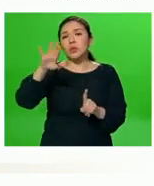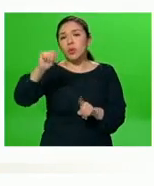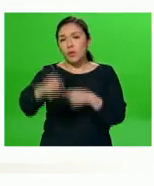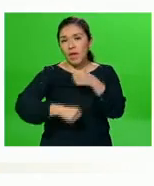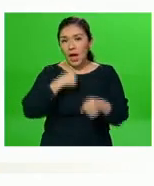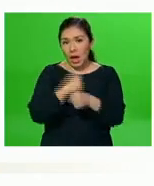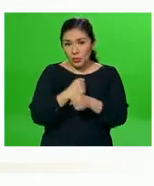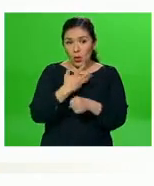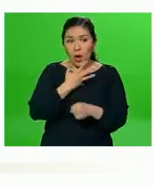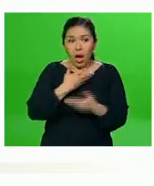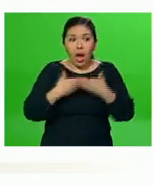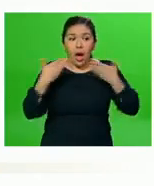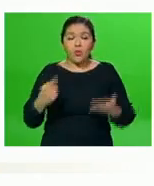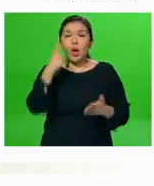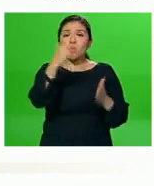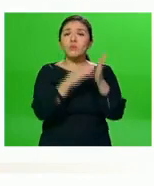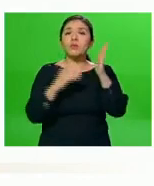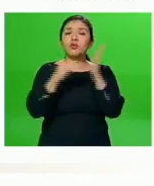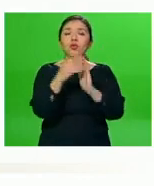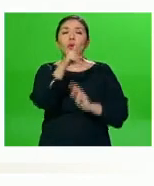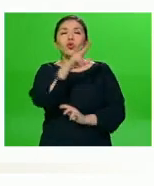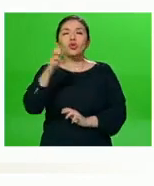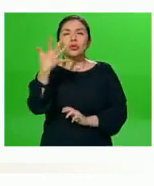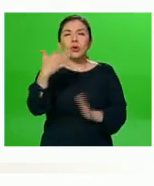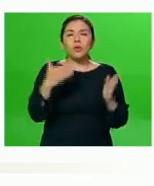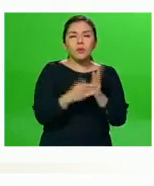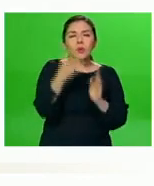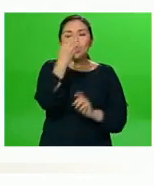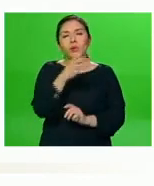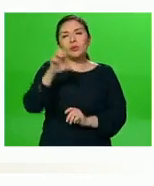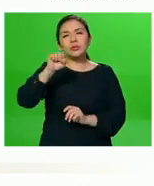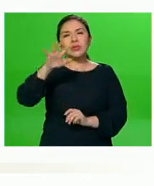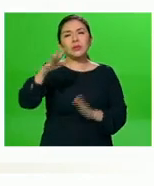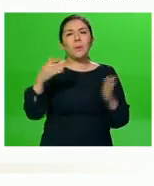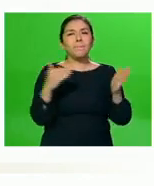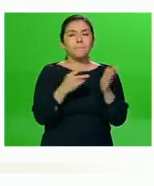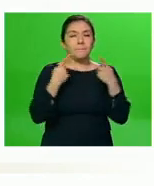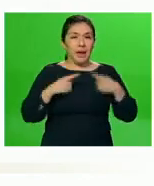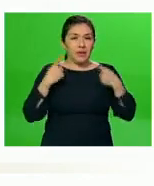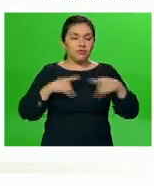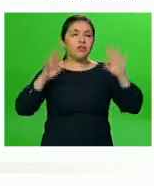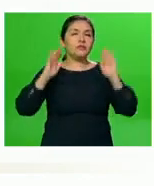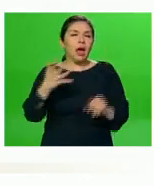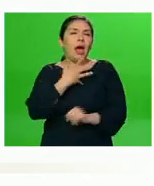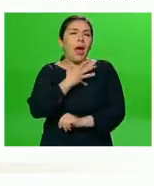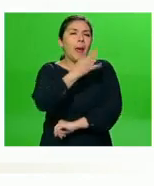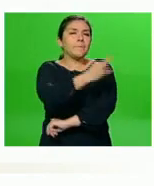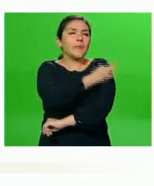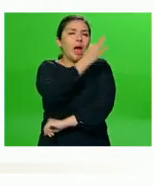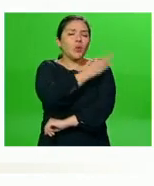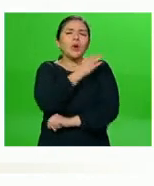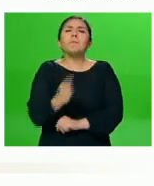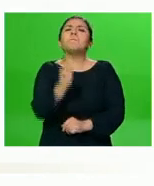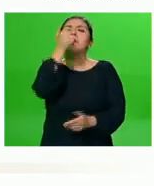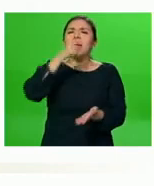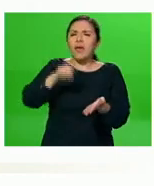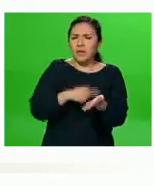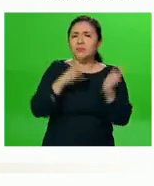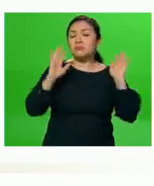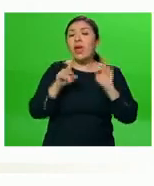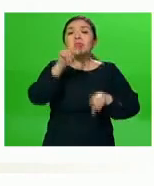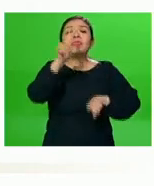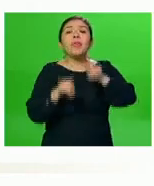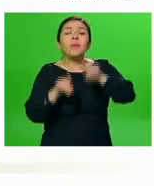millón 805 mil 465 personas que ya están recibiendo su primera dosis y dependiendo de la